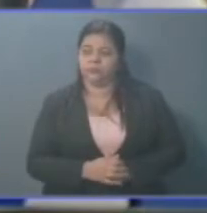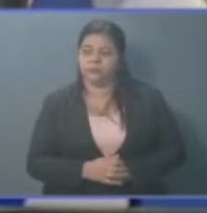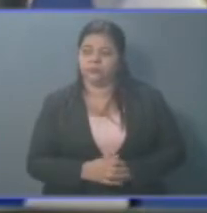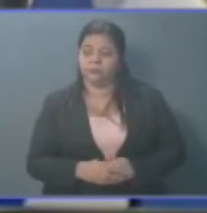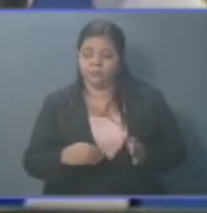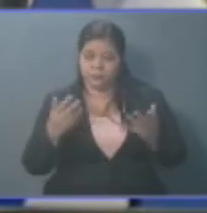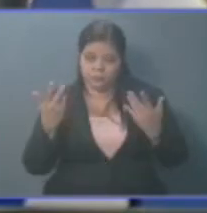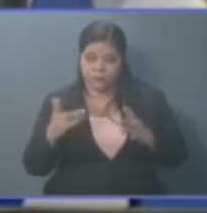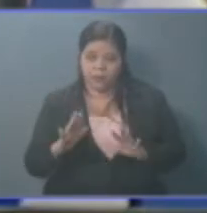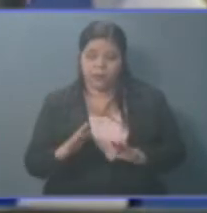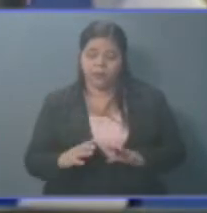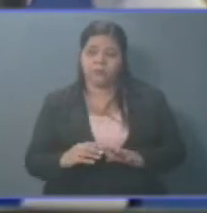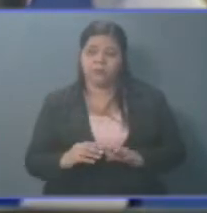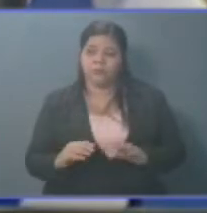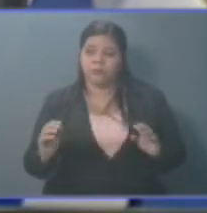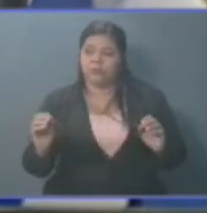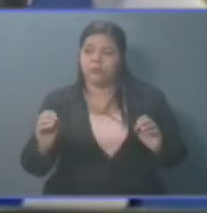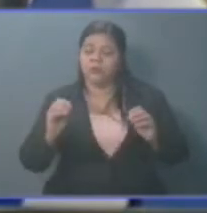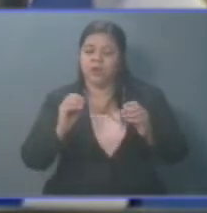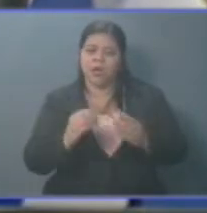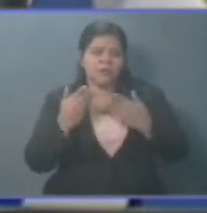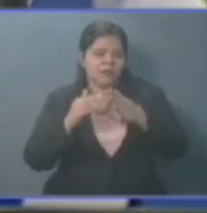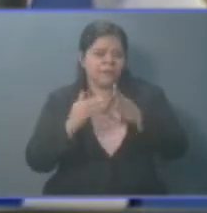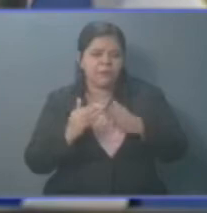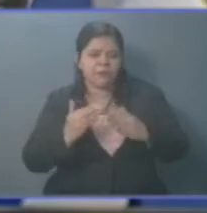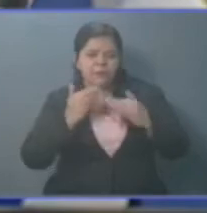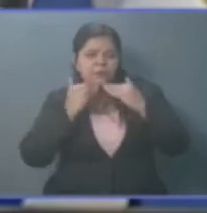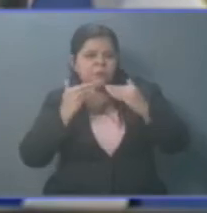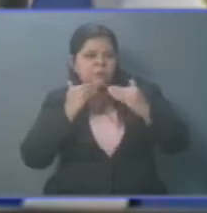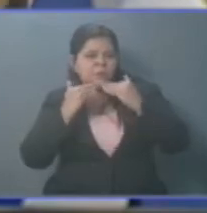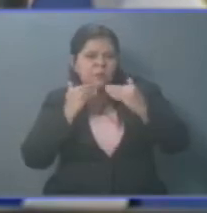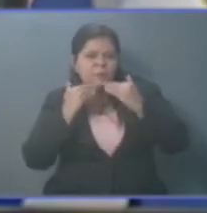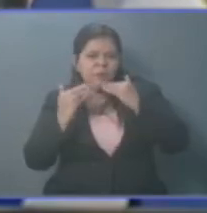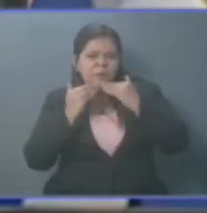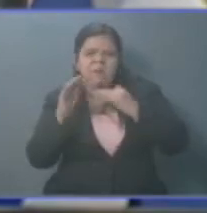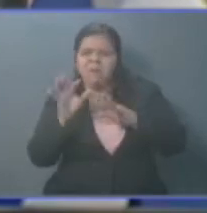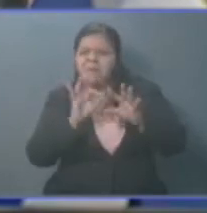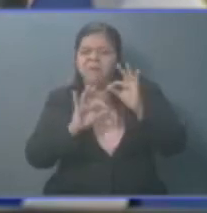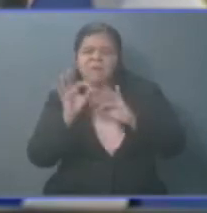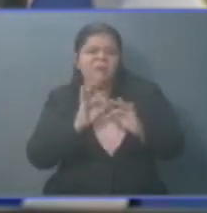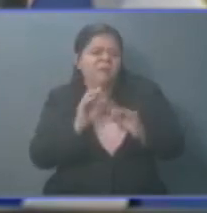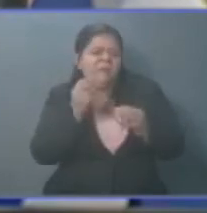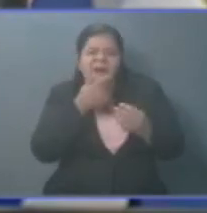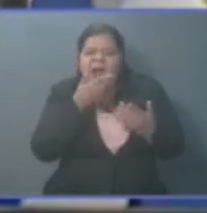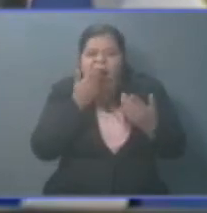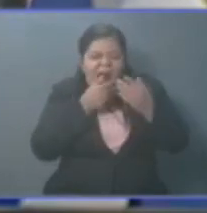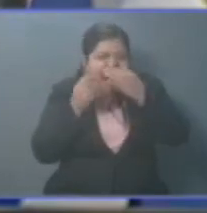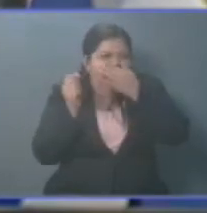Han dado N explicaciones de las más vanas para no cumplirlo.